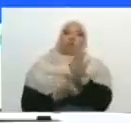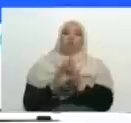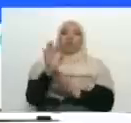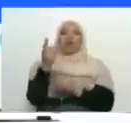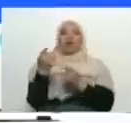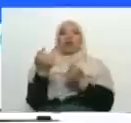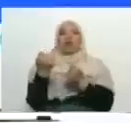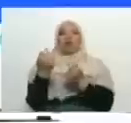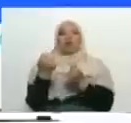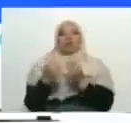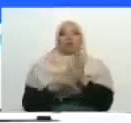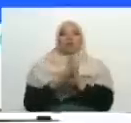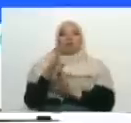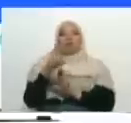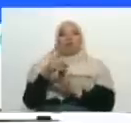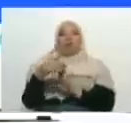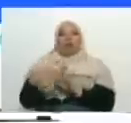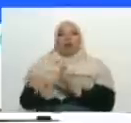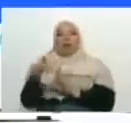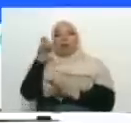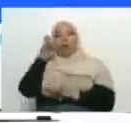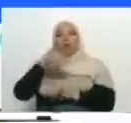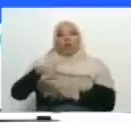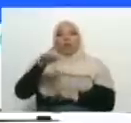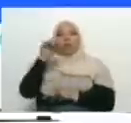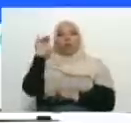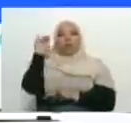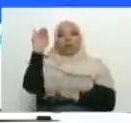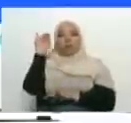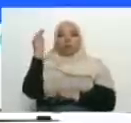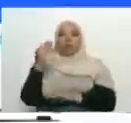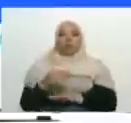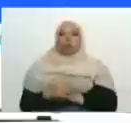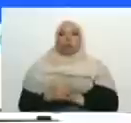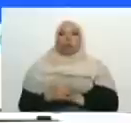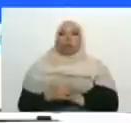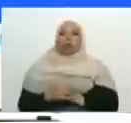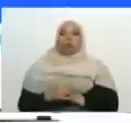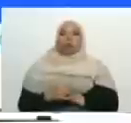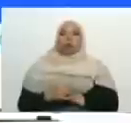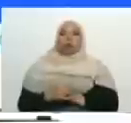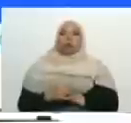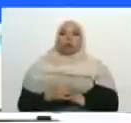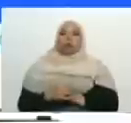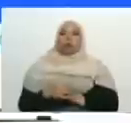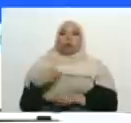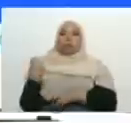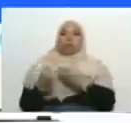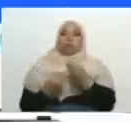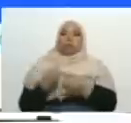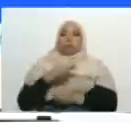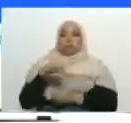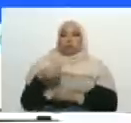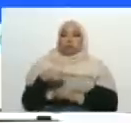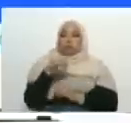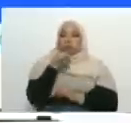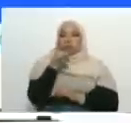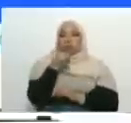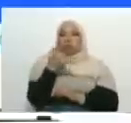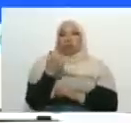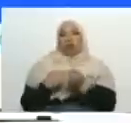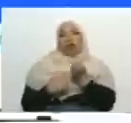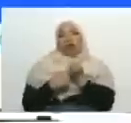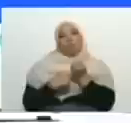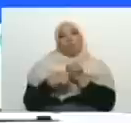económico, su derecho al futuro, su derecho a patria. ¿Cómo creen que pueden tener y gozar del afecto del